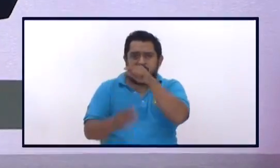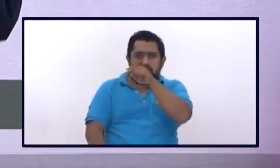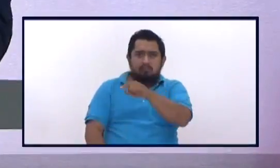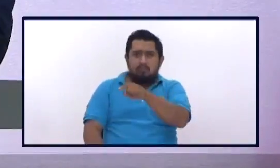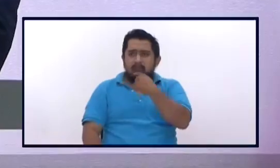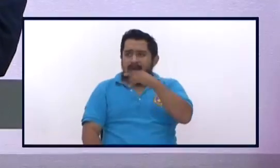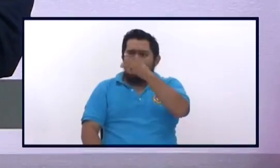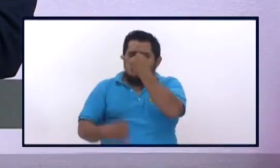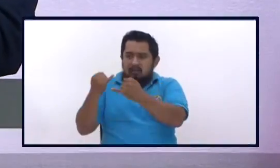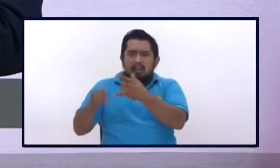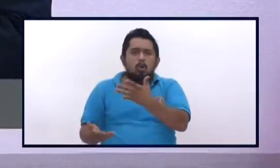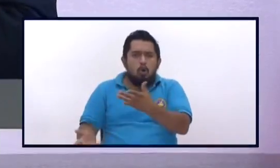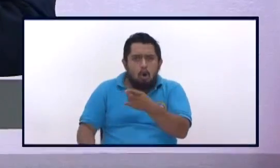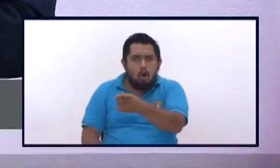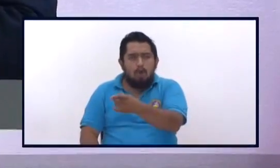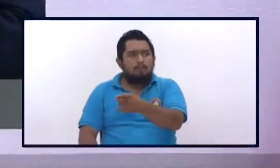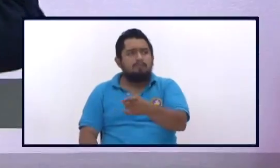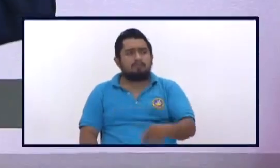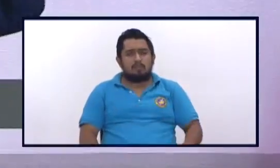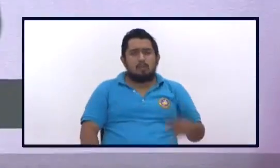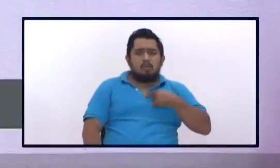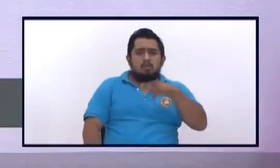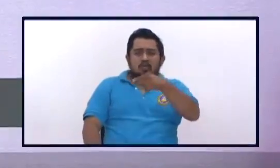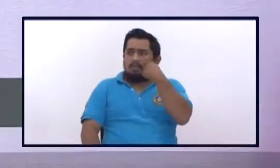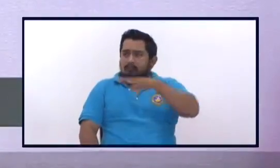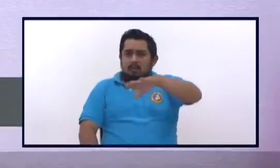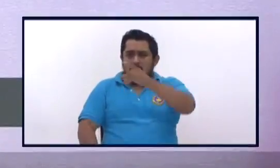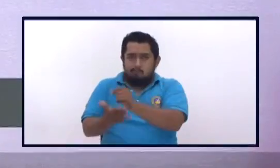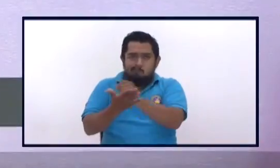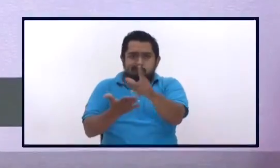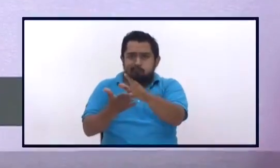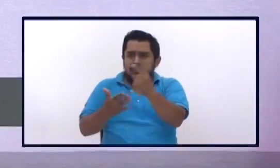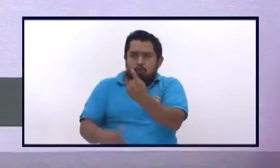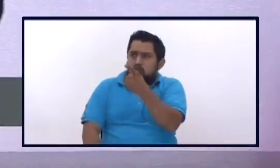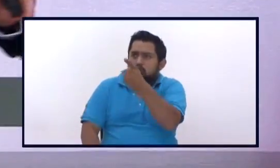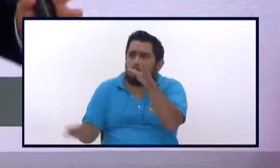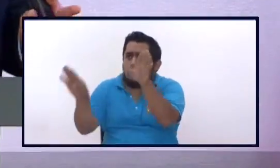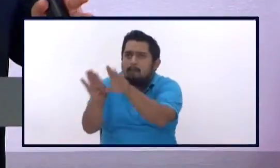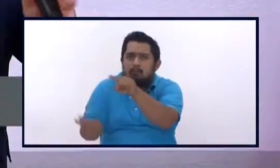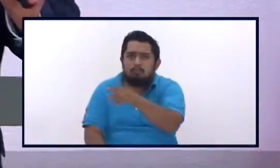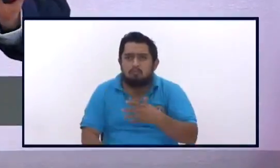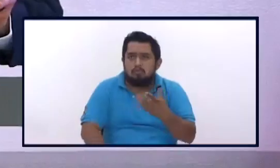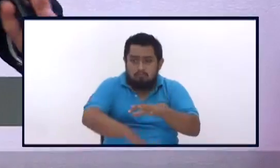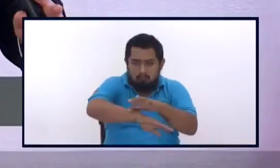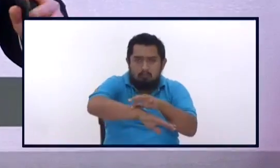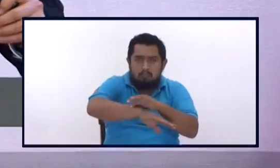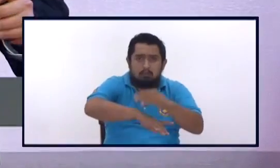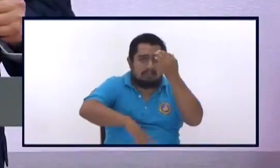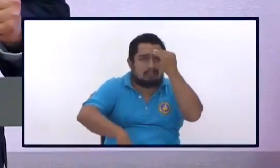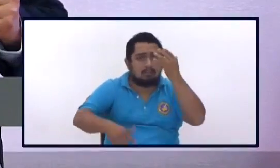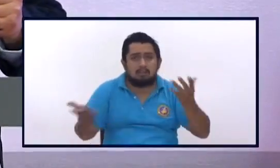sabemos cómo va a terminar como me debilita a ver que un colegio está completamente cerrado no nos dice que somos humanos hermanos somos de